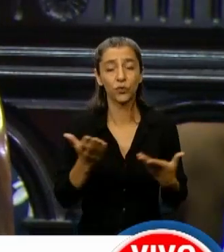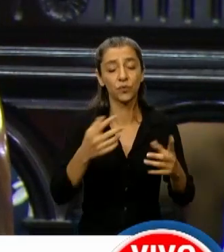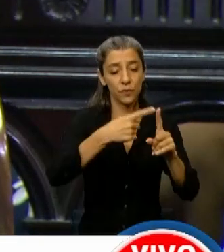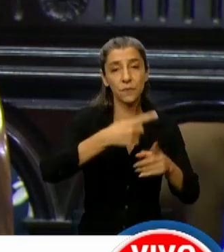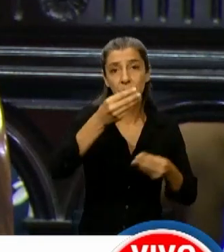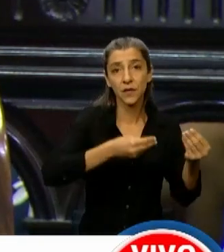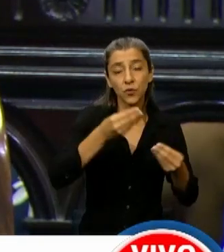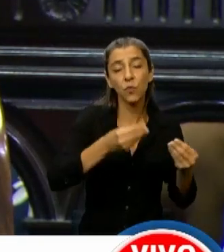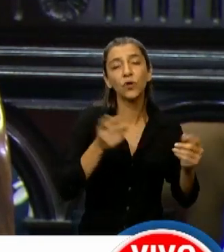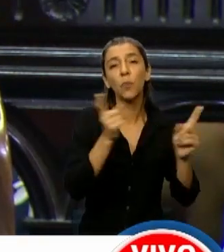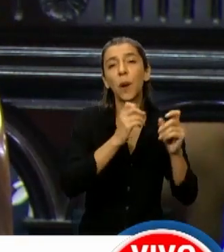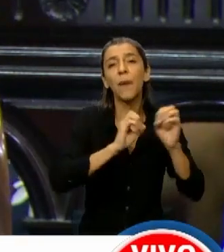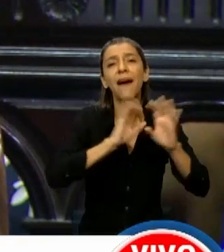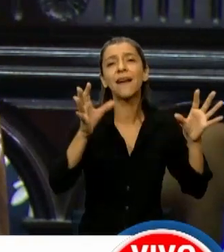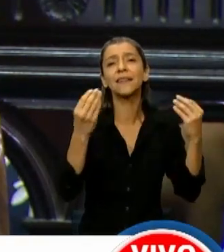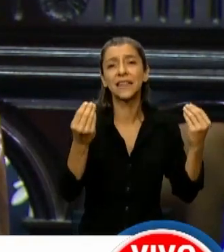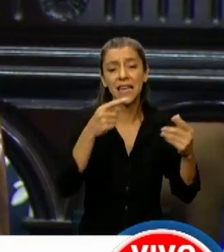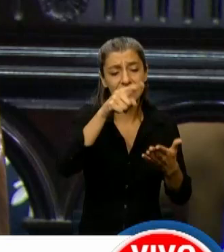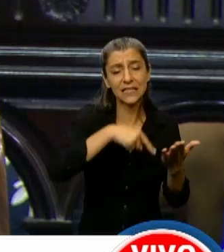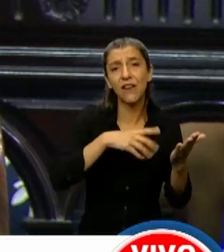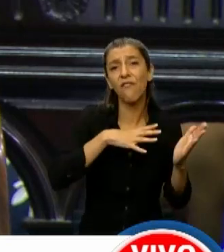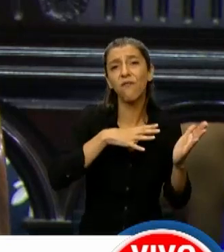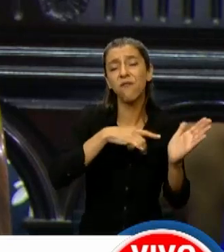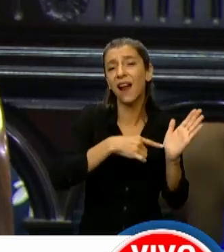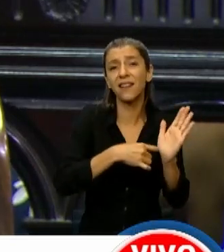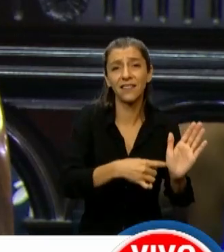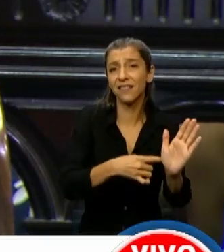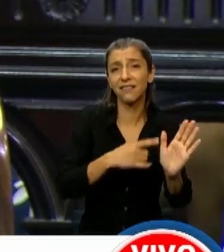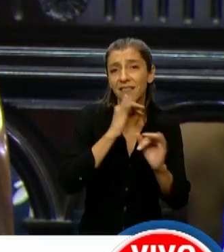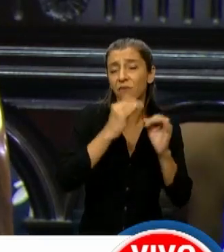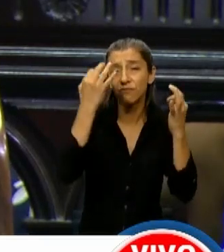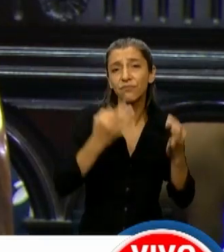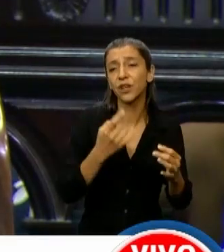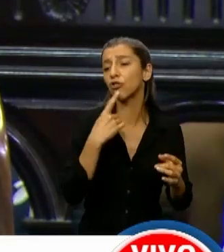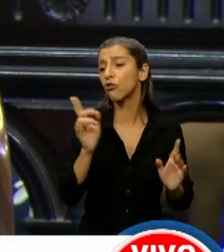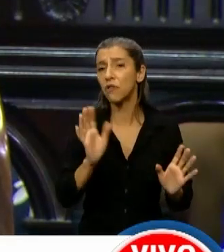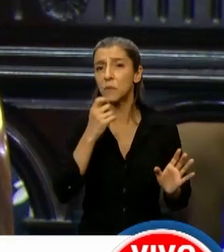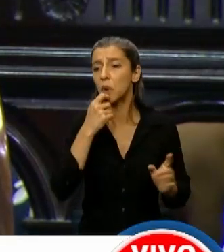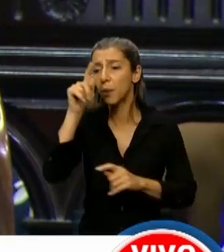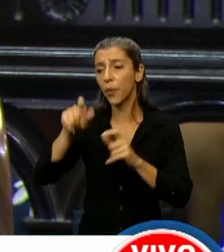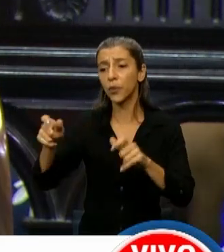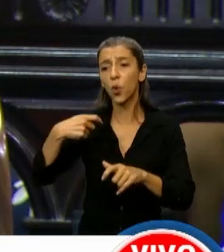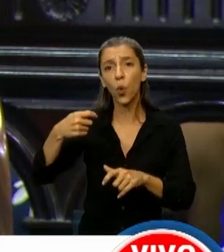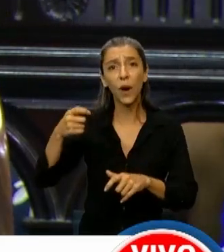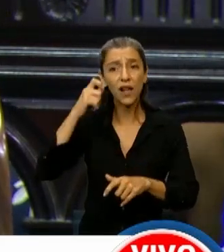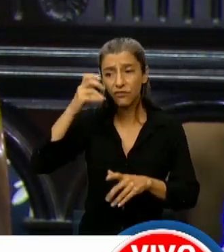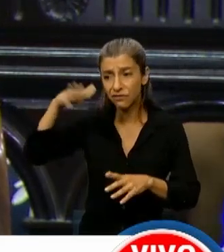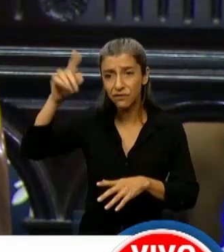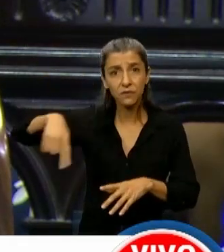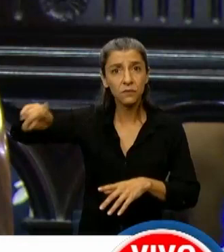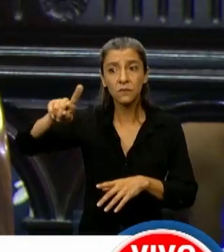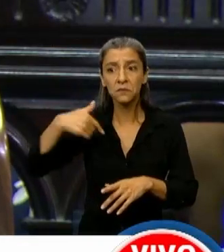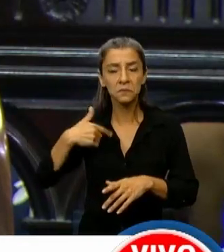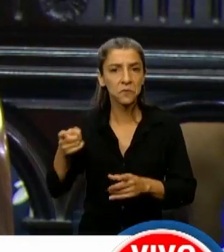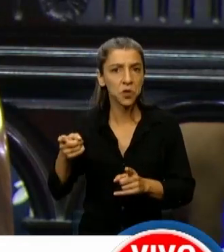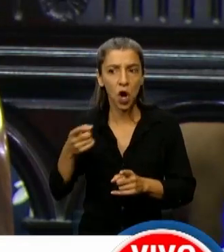dice. Y lo que no dice es que hay un ajuste en las jubilaciones para adultos mayores que ya no dan más. Y que hay un ajuste